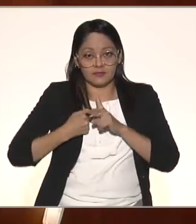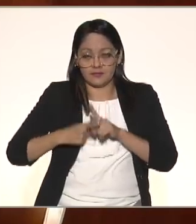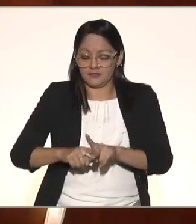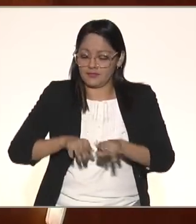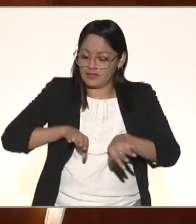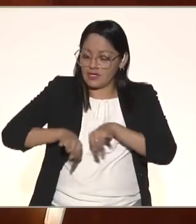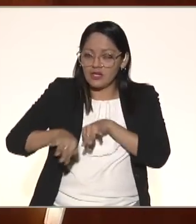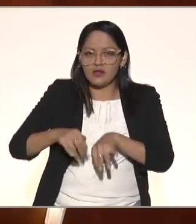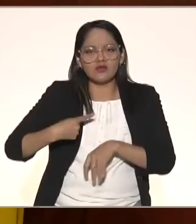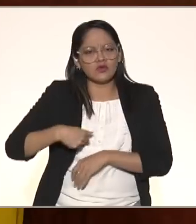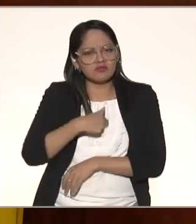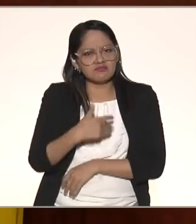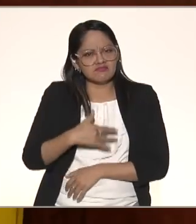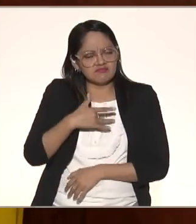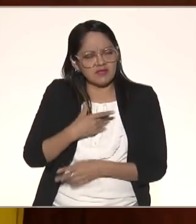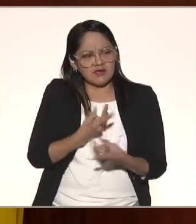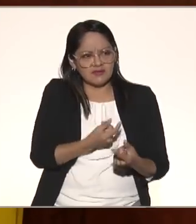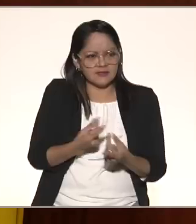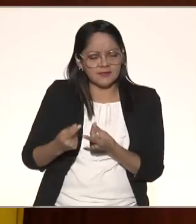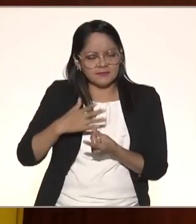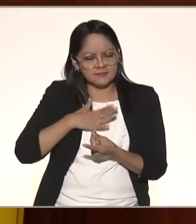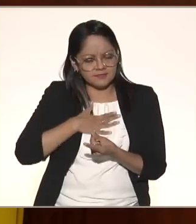trascender nuestra propia huella de abandono,